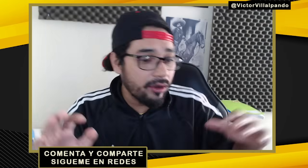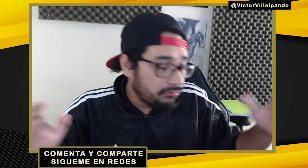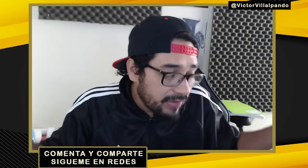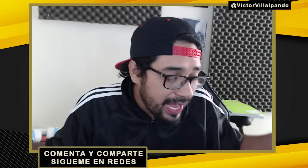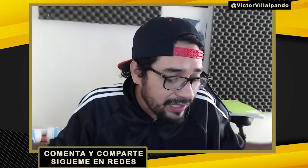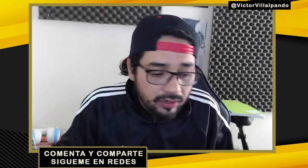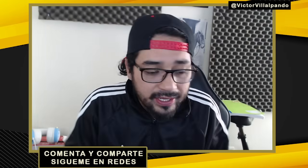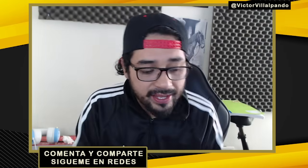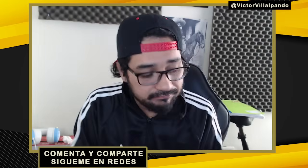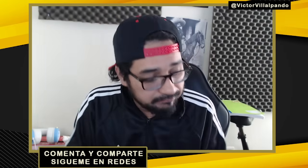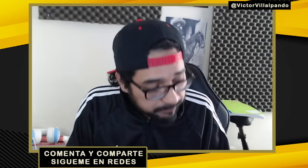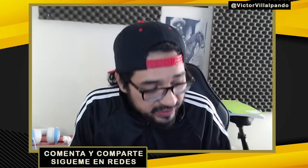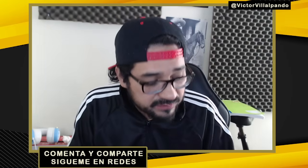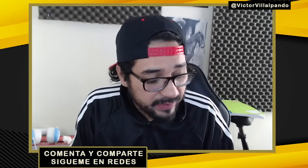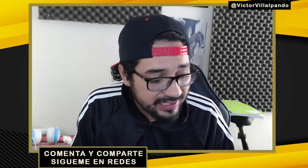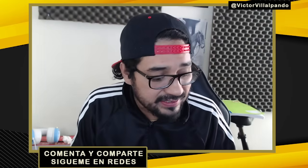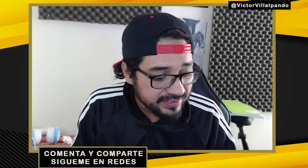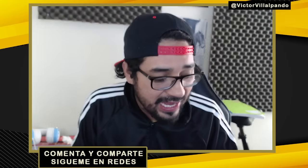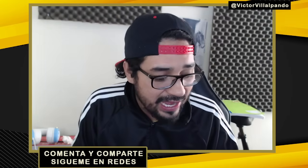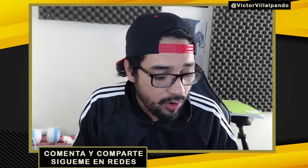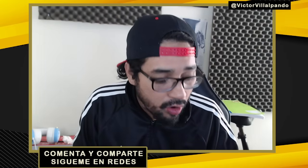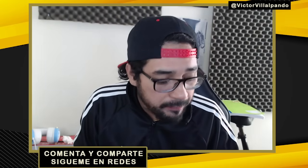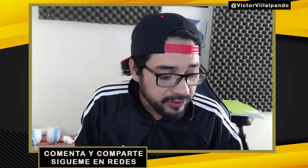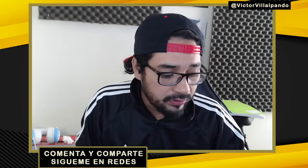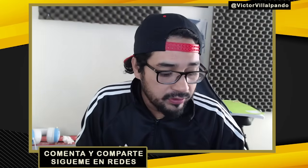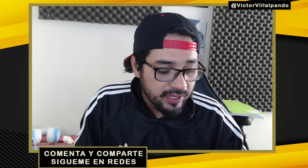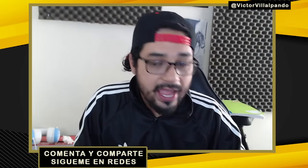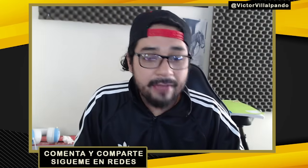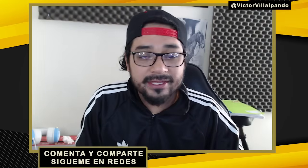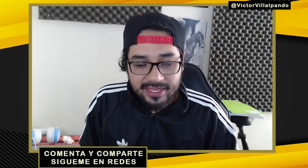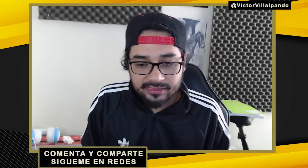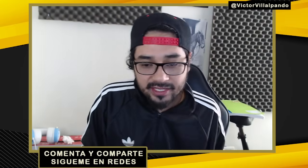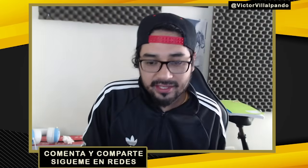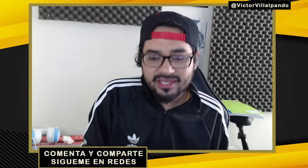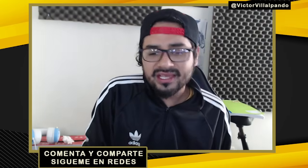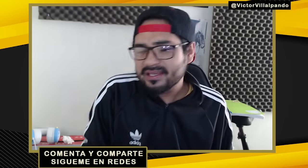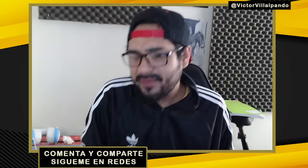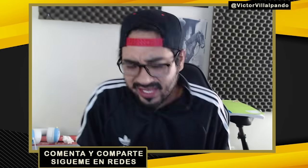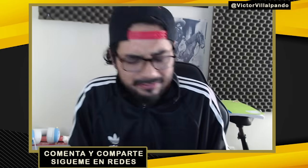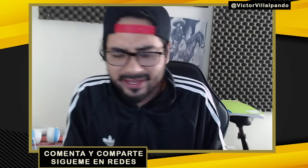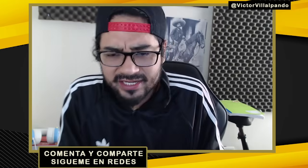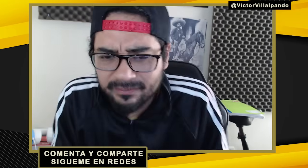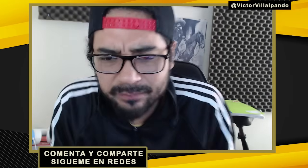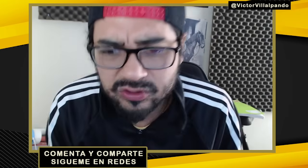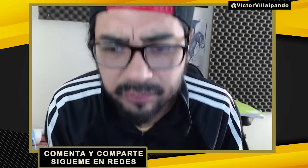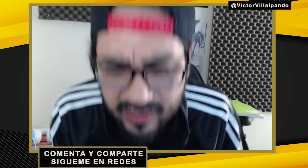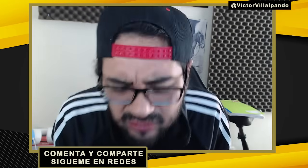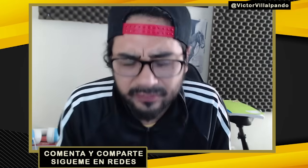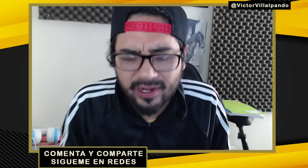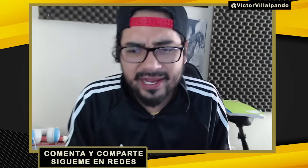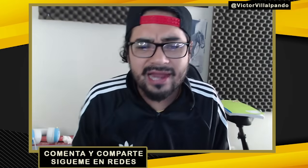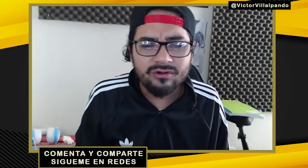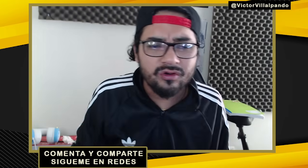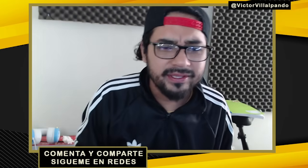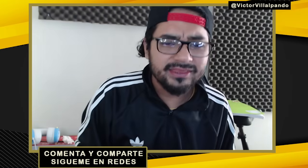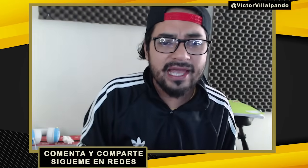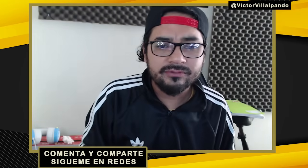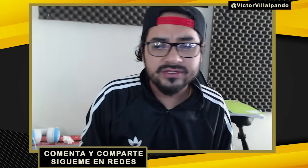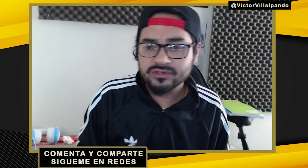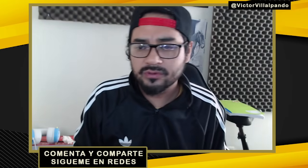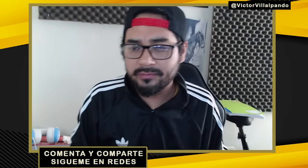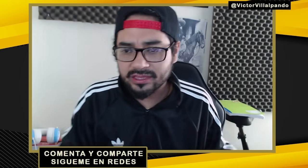ante algo que pues parece ya obvio evidente y que se veía venir por supuesto por acá lo